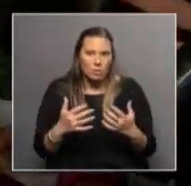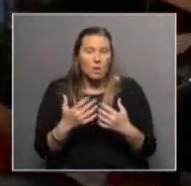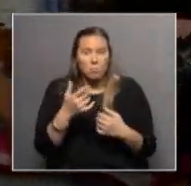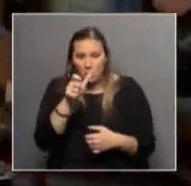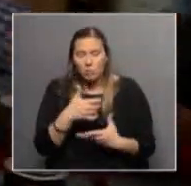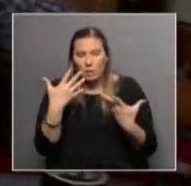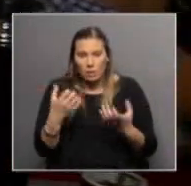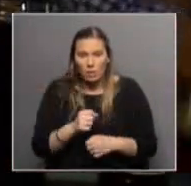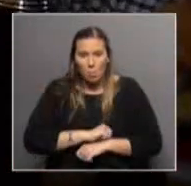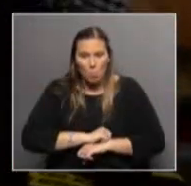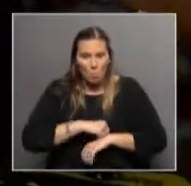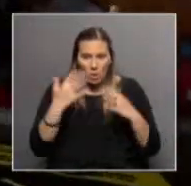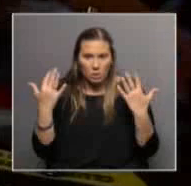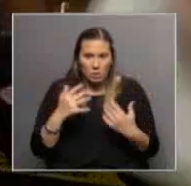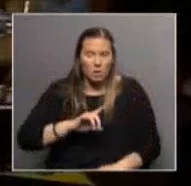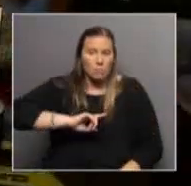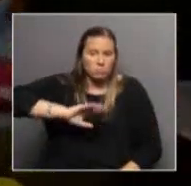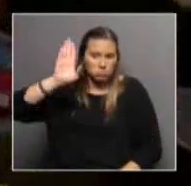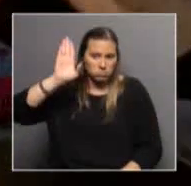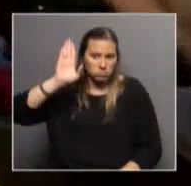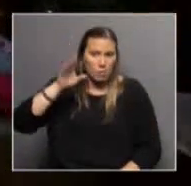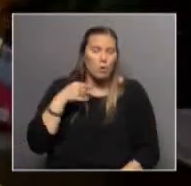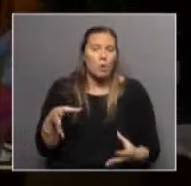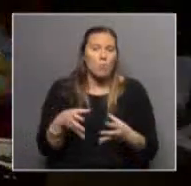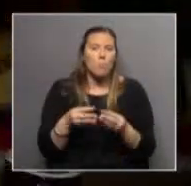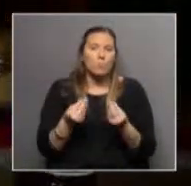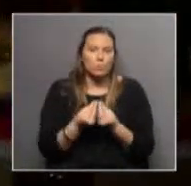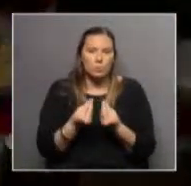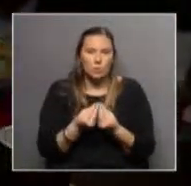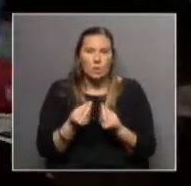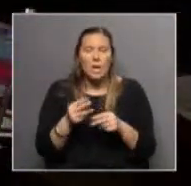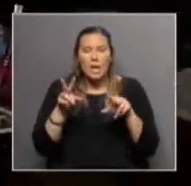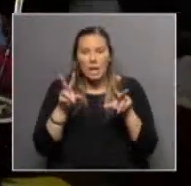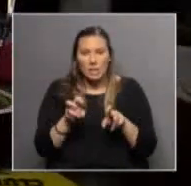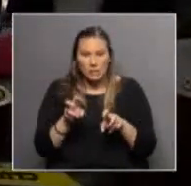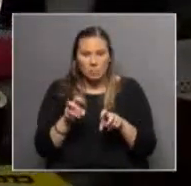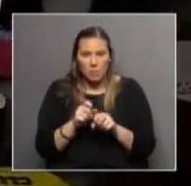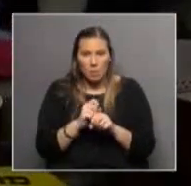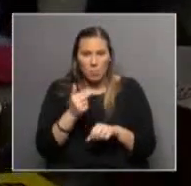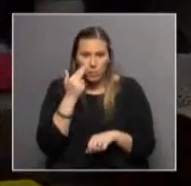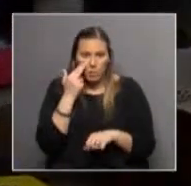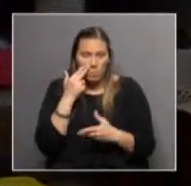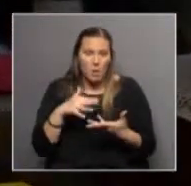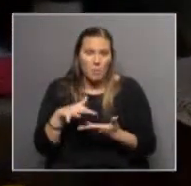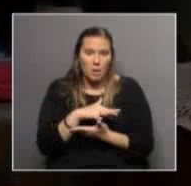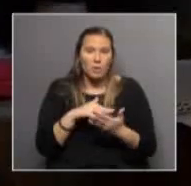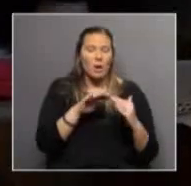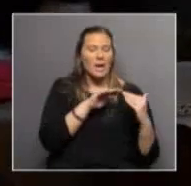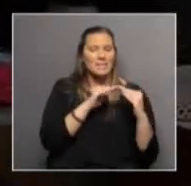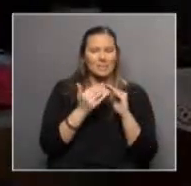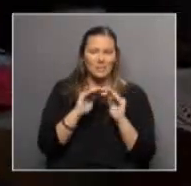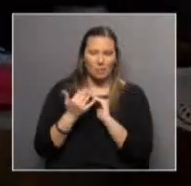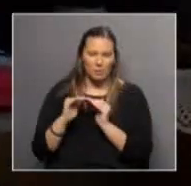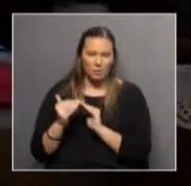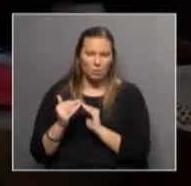el que quiera. Levanta, el que quiera, eso sí, me levanta la mano porque este como que lleva el... El gran tema, el problema acá de barrio, el asentamiento,